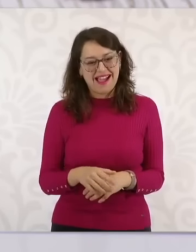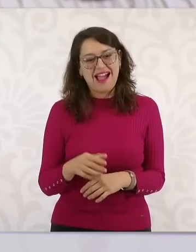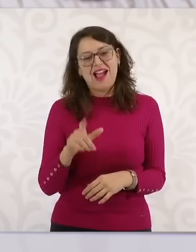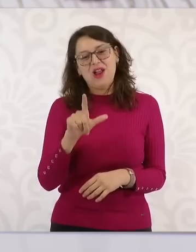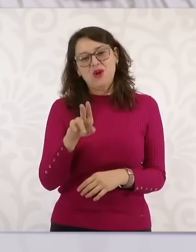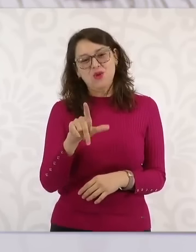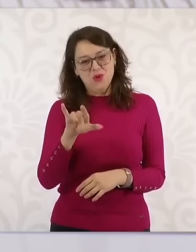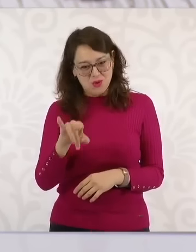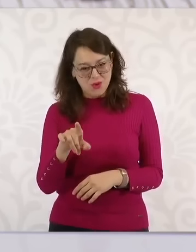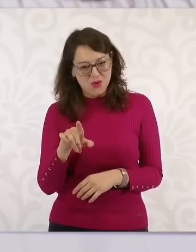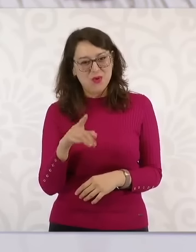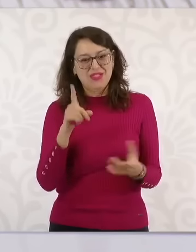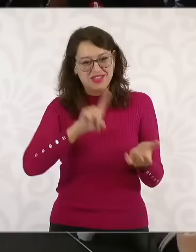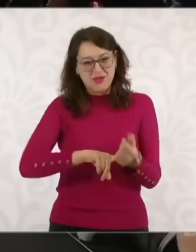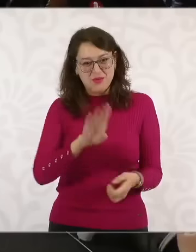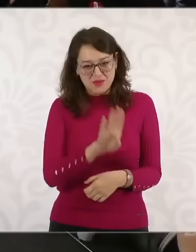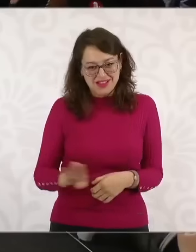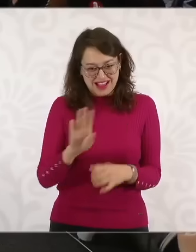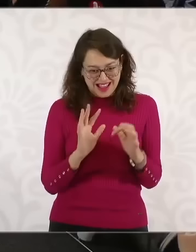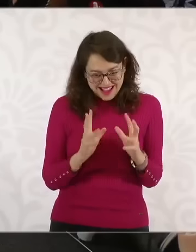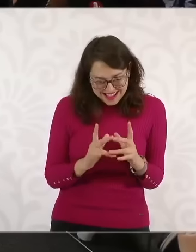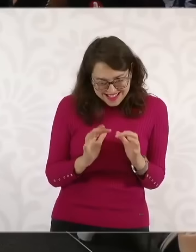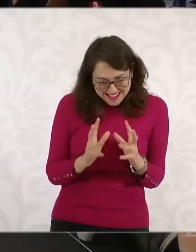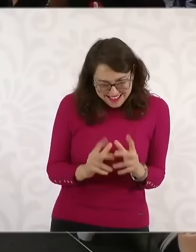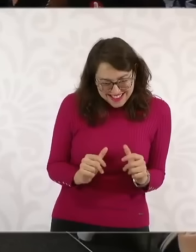había una bruja, ¿no?, de la pequeña Lulu que hacía cacle, cacle.